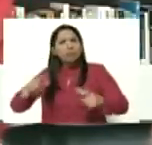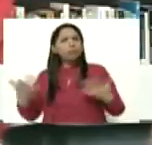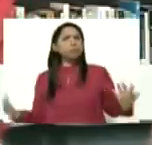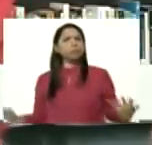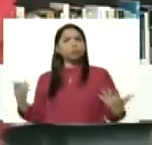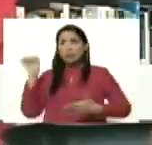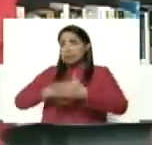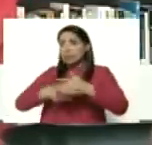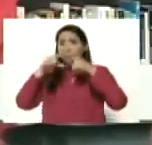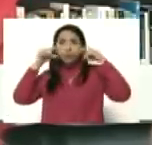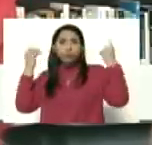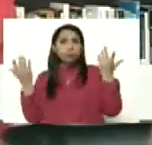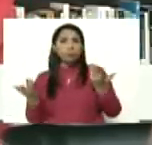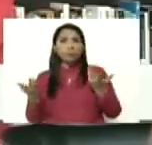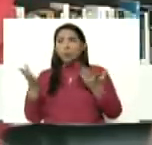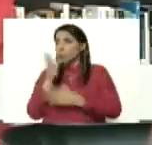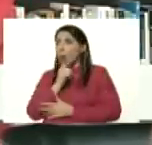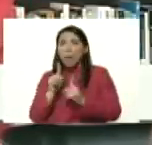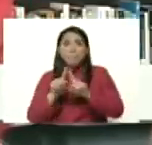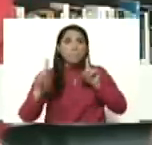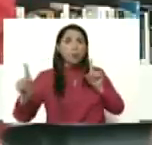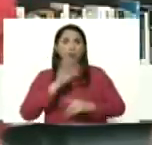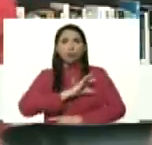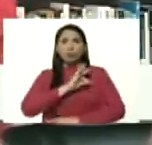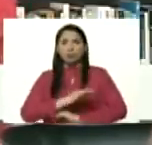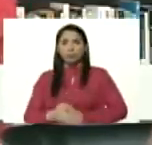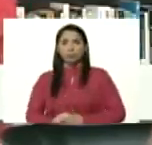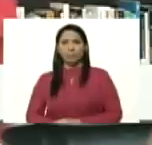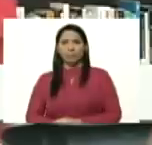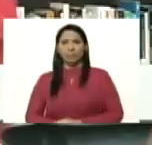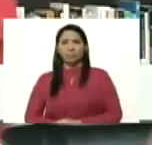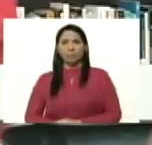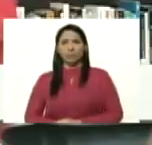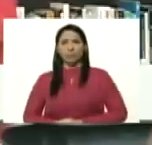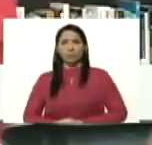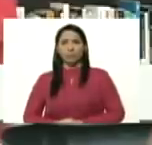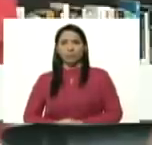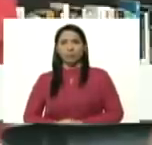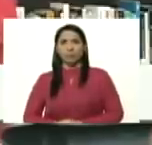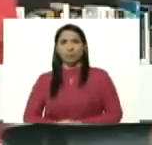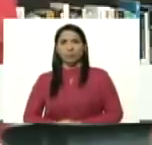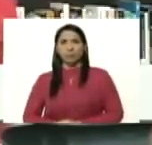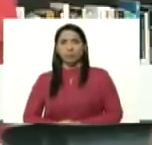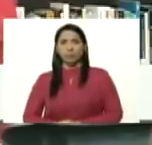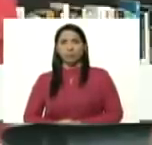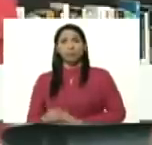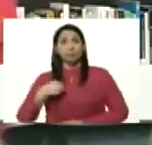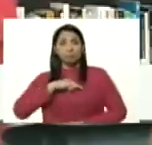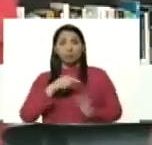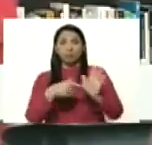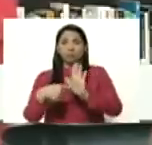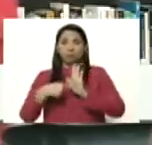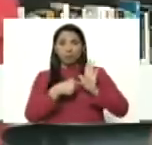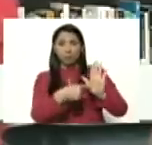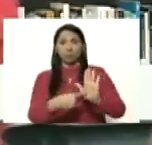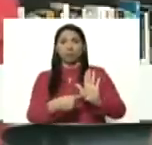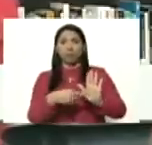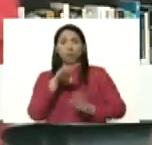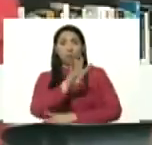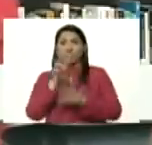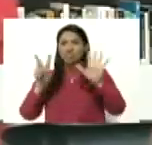sin tapaboca, que no guarda distancia social? Lo digo, pues. Hemos sido ejemplares en 47 días.